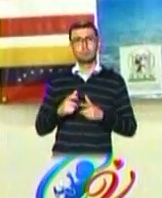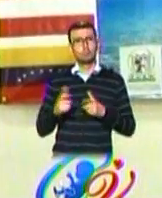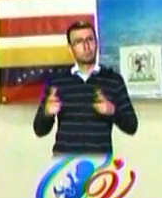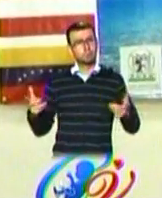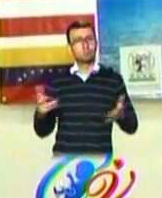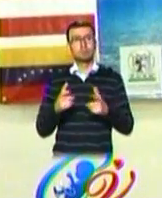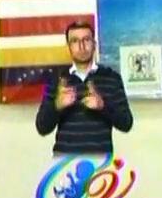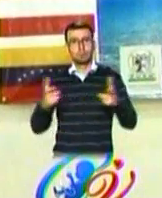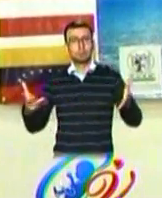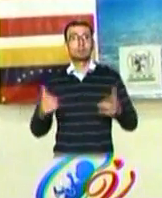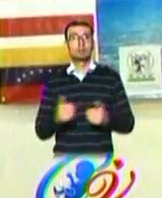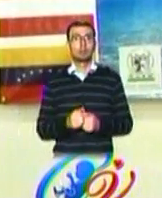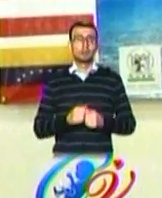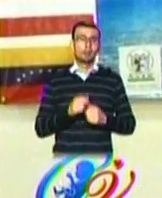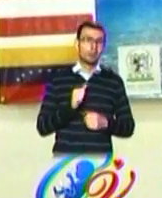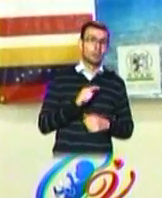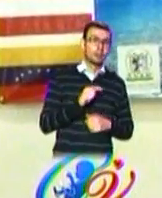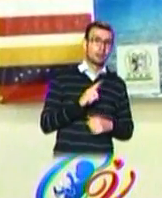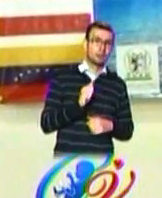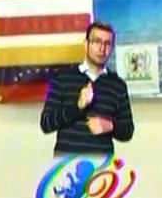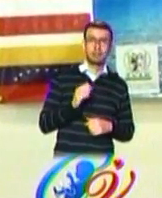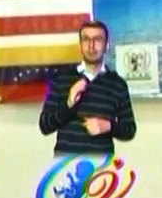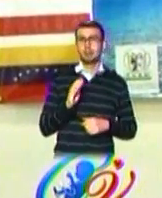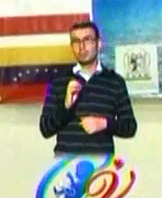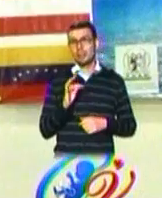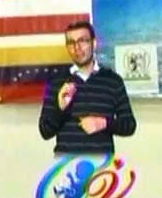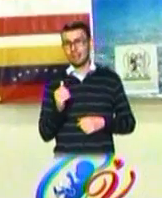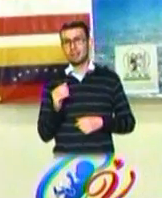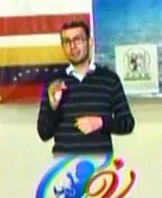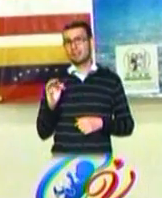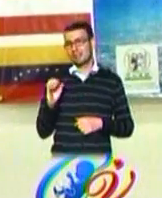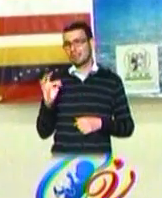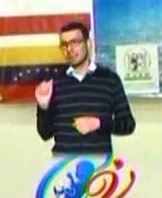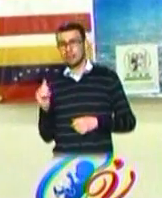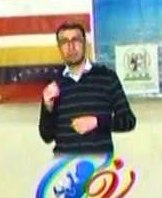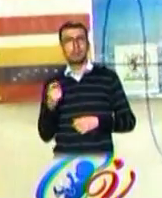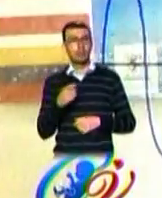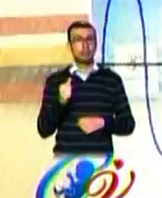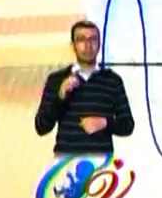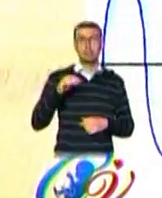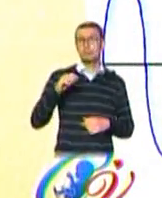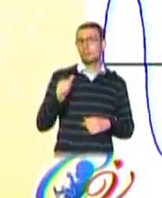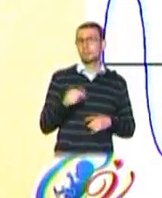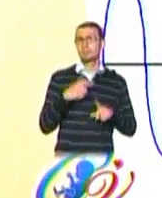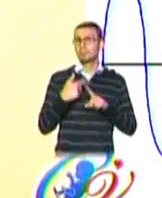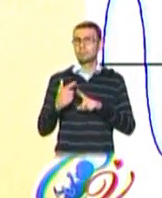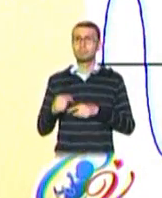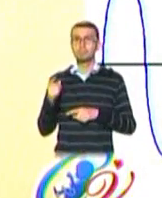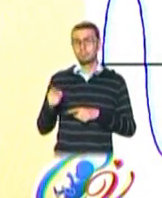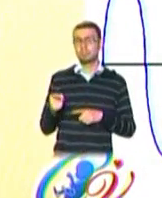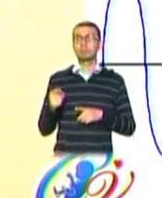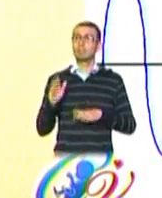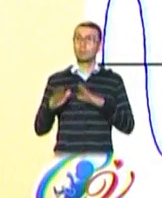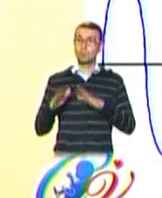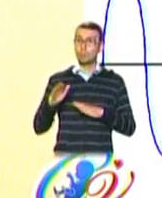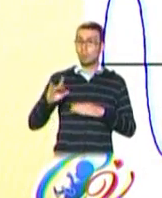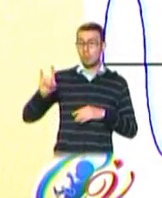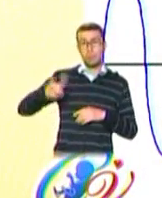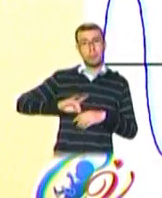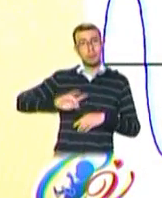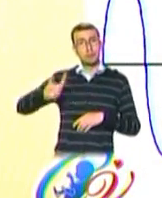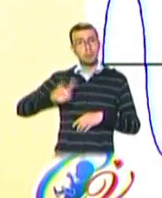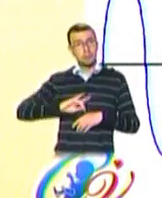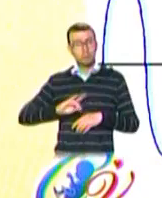hay ondas alfa, beta, teta, gamma. La electromiografía nos mide otras ondas. El